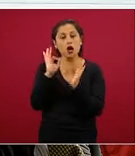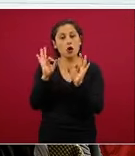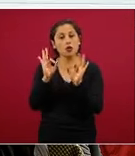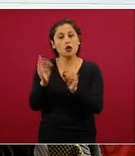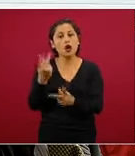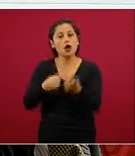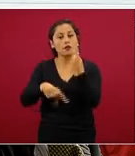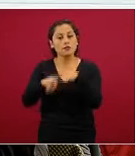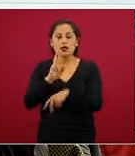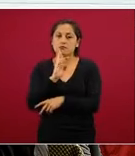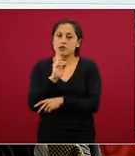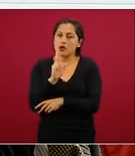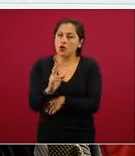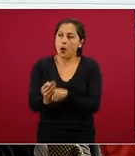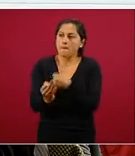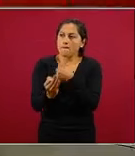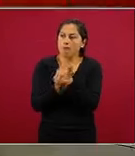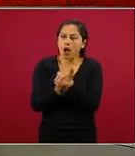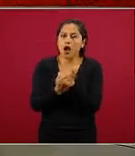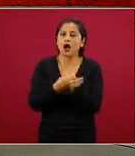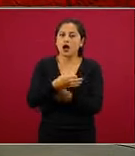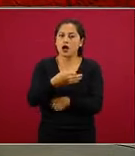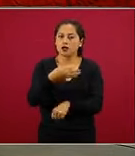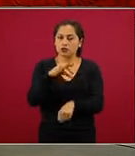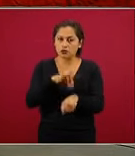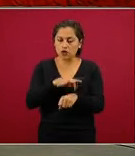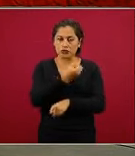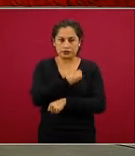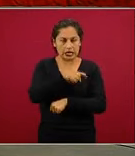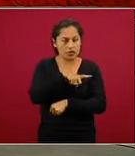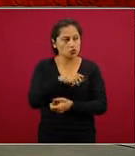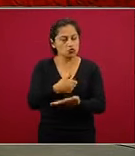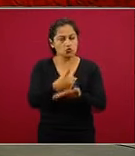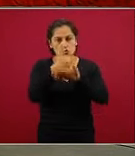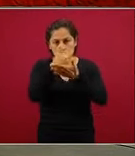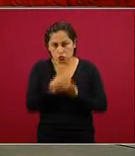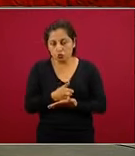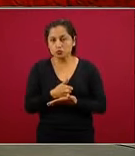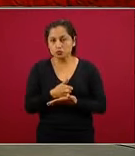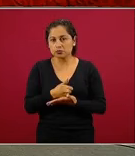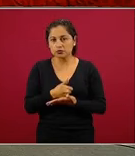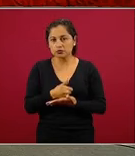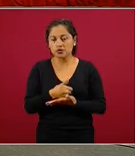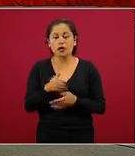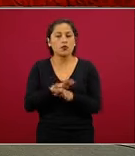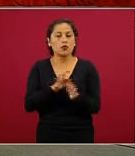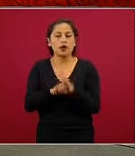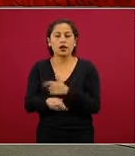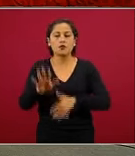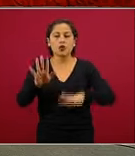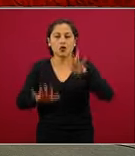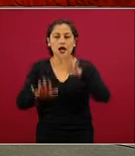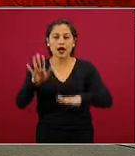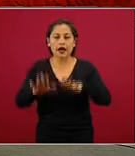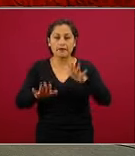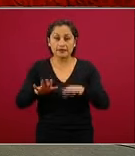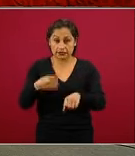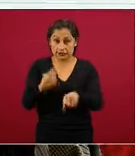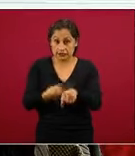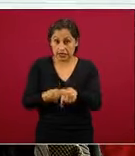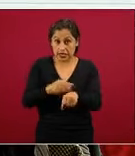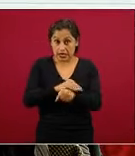y algunas propiedades médicas realmente únicas, incluso frente a la reacción inflamatoria provocada por la COVID.